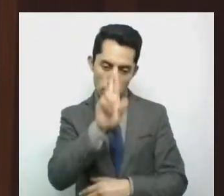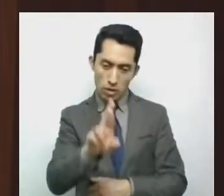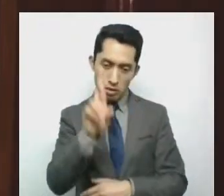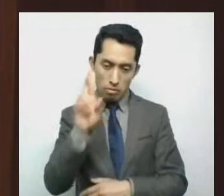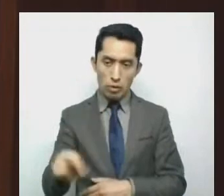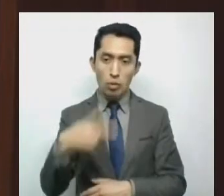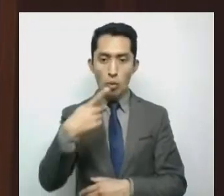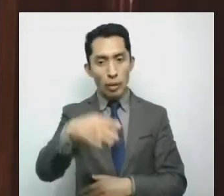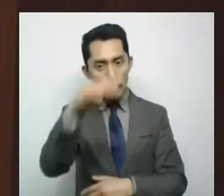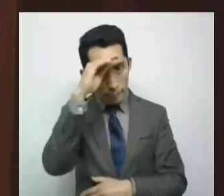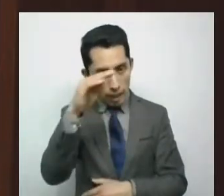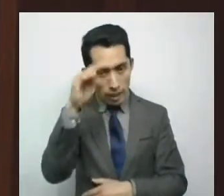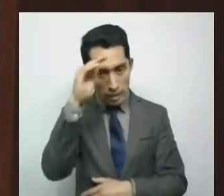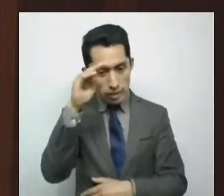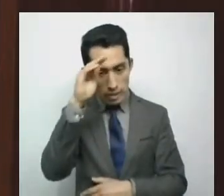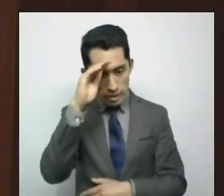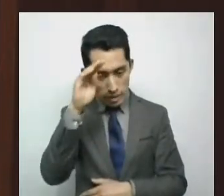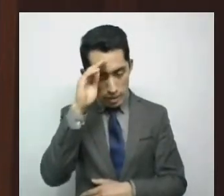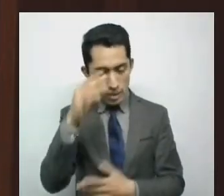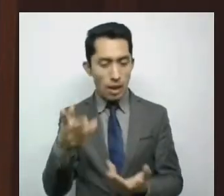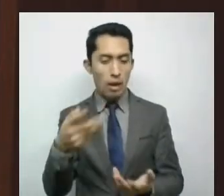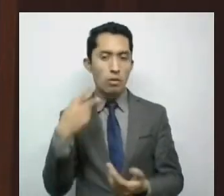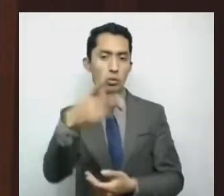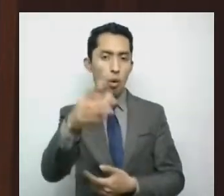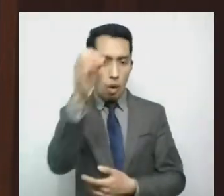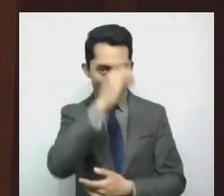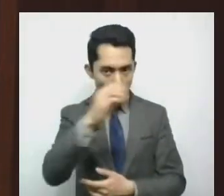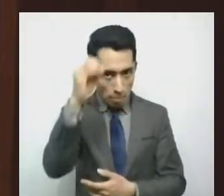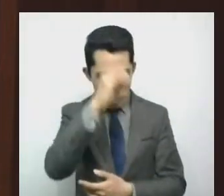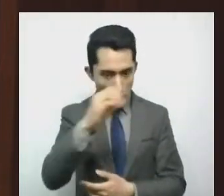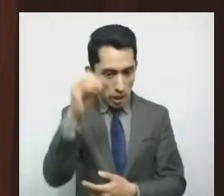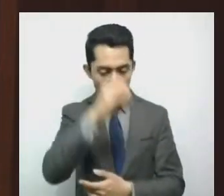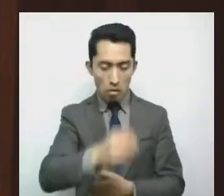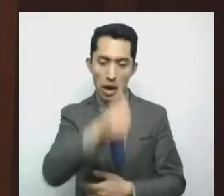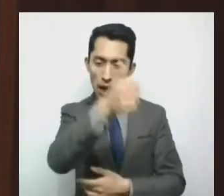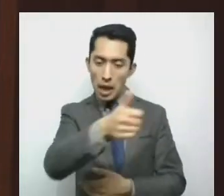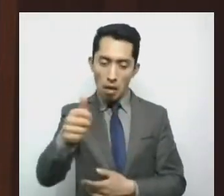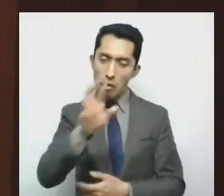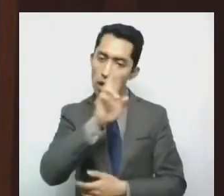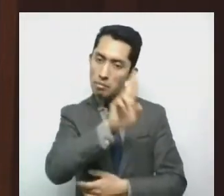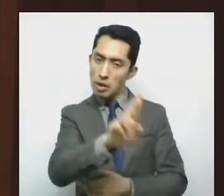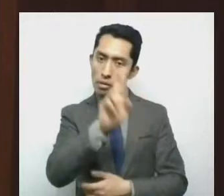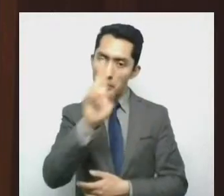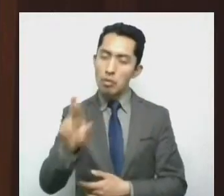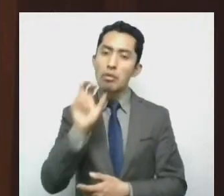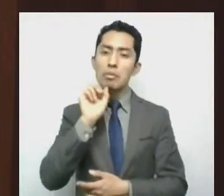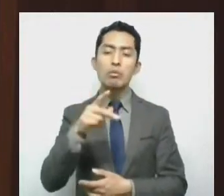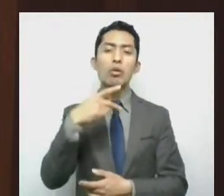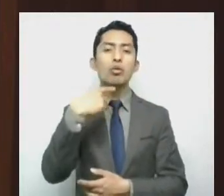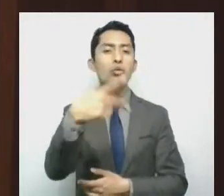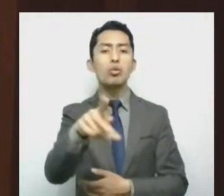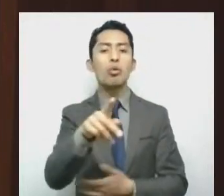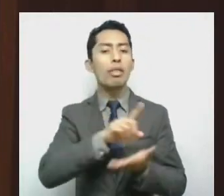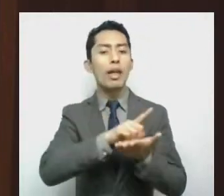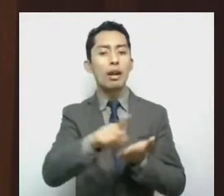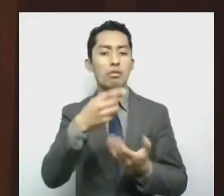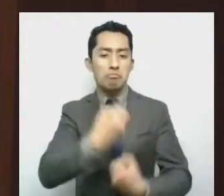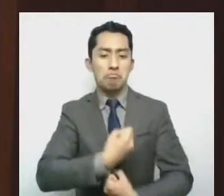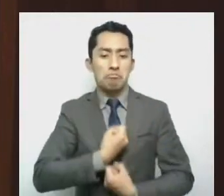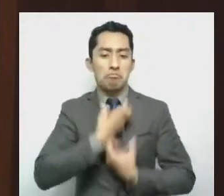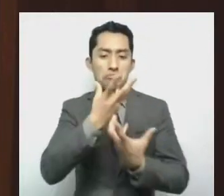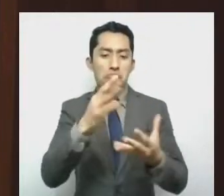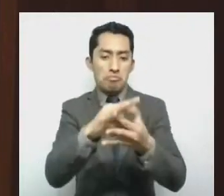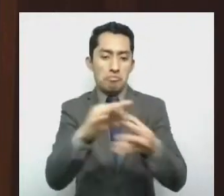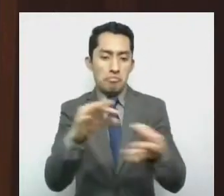pensamiento, de la opinión y consecuentemente del derecho de expresión que todas y todos